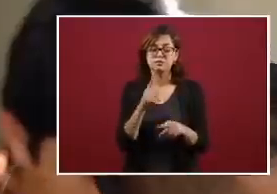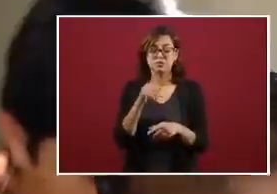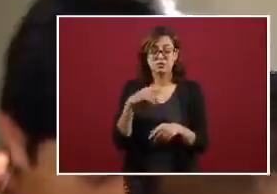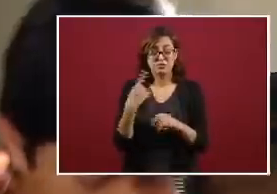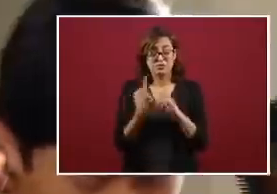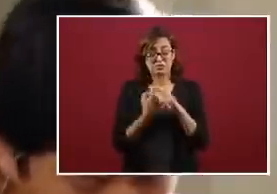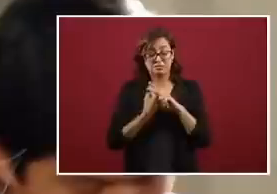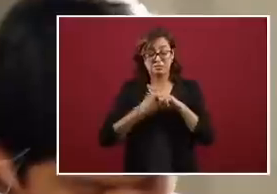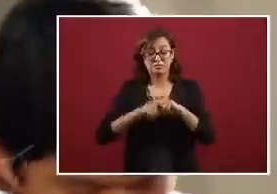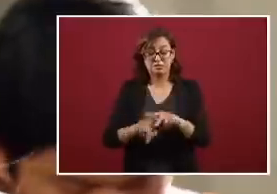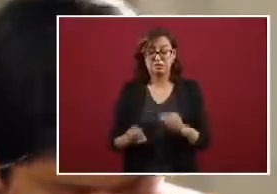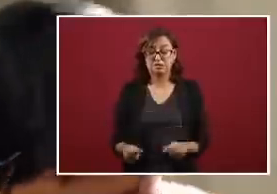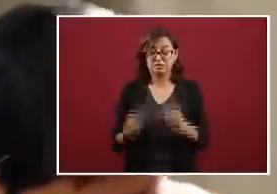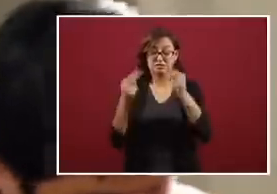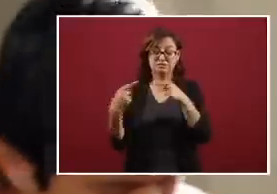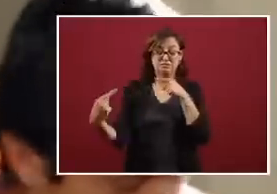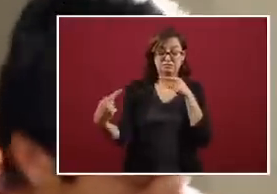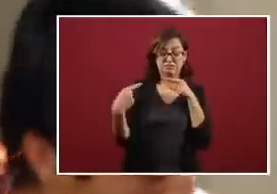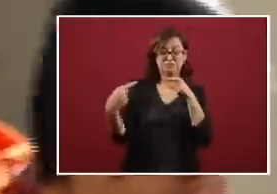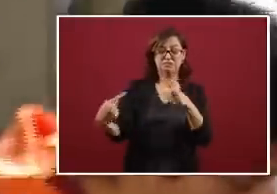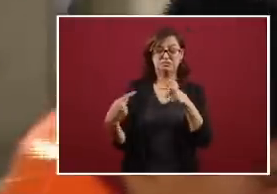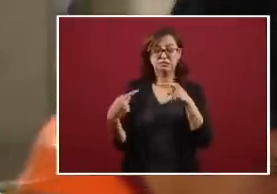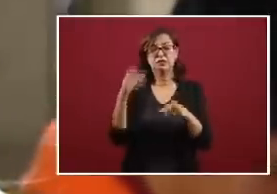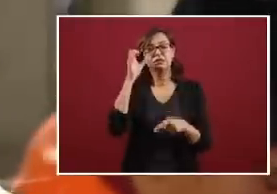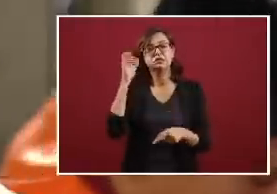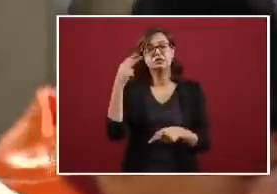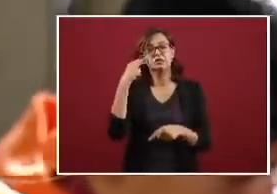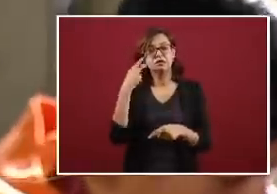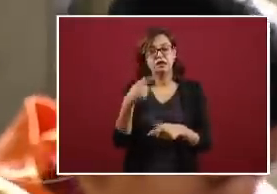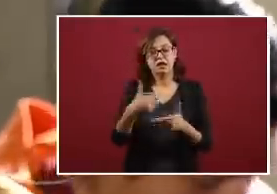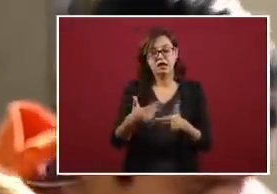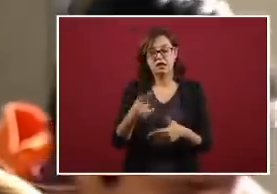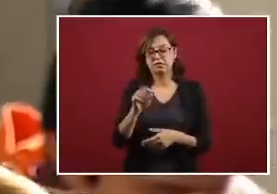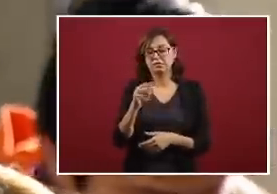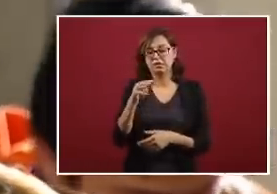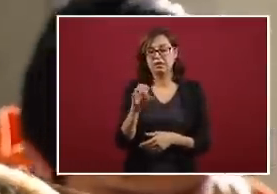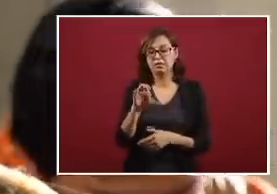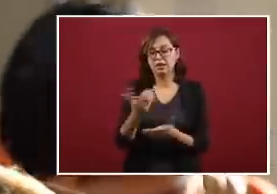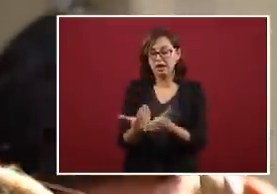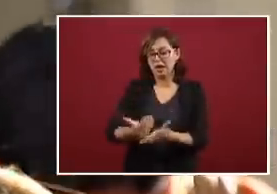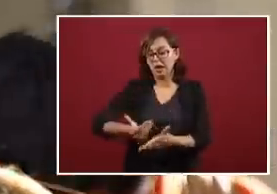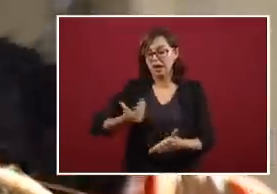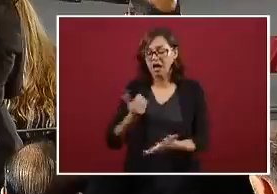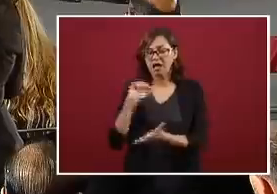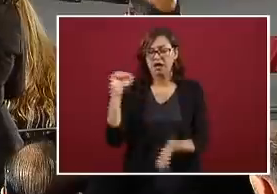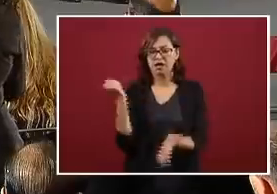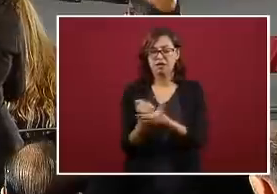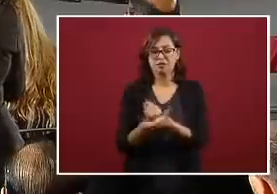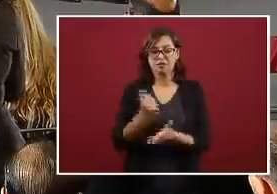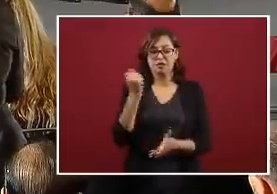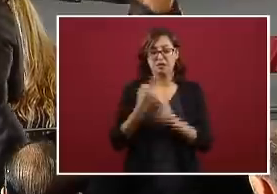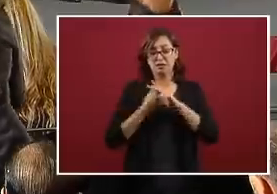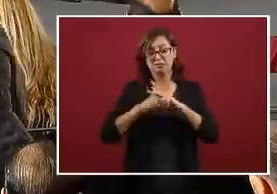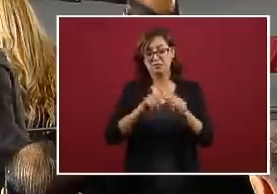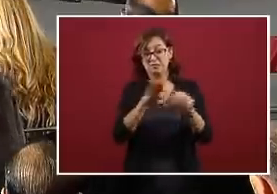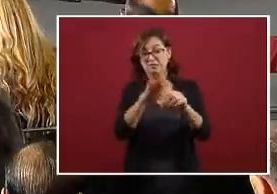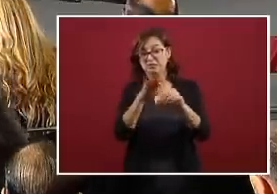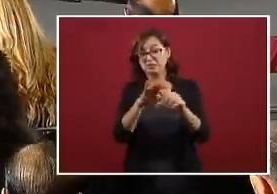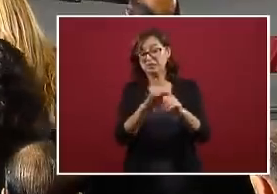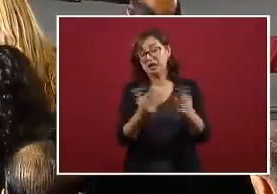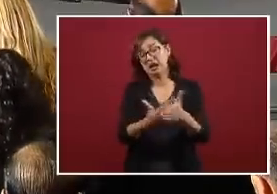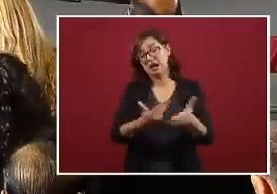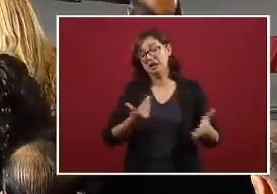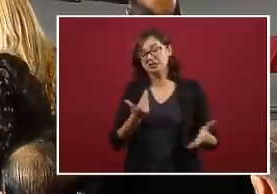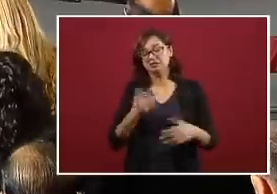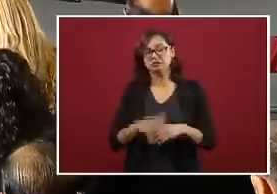y también, bueno, pues que se pueda aprobar el T-MEC antes de que inicie el pico de la efervescencia del proceso electoral en aquel país?